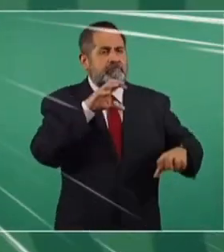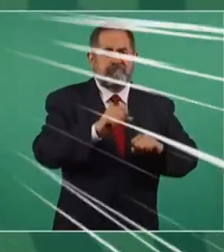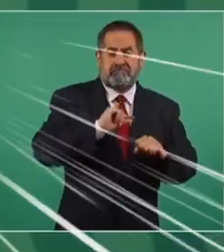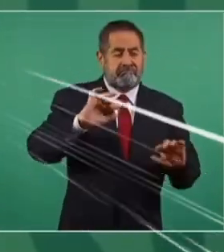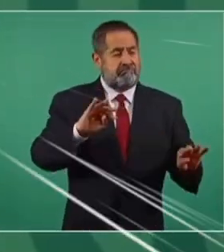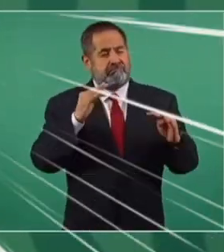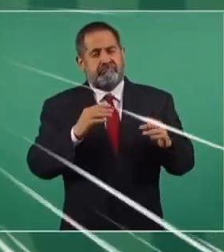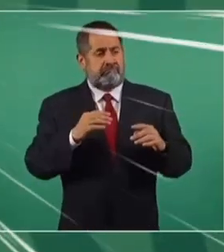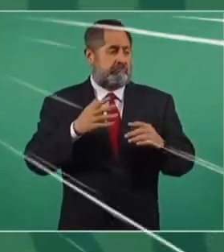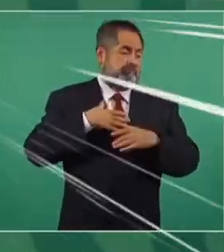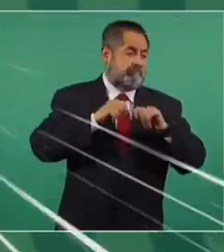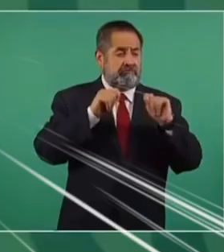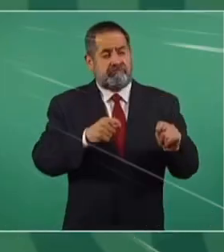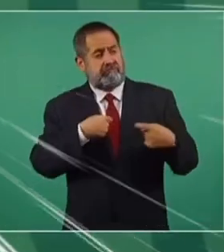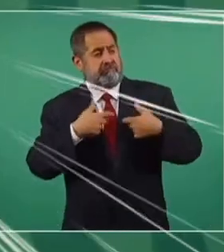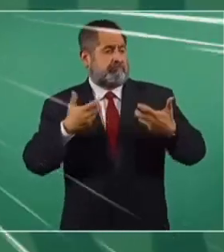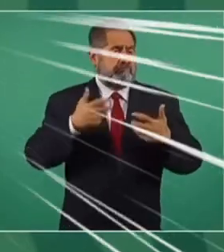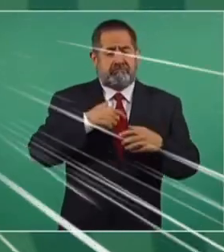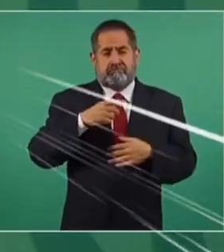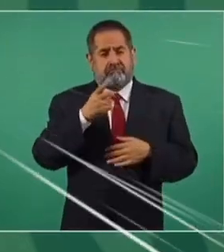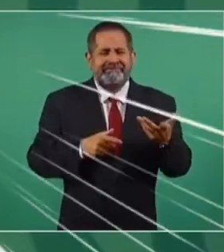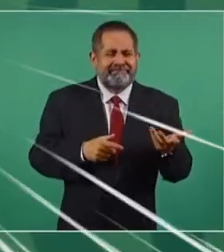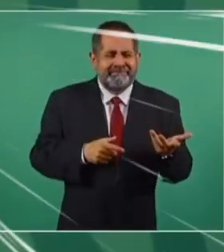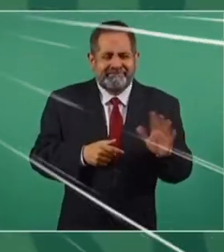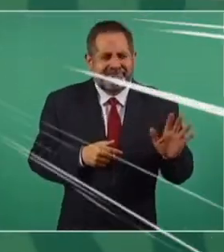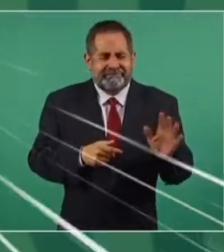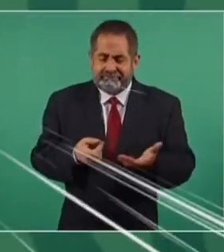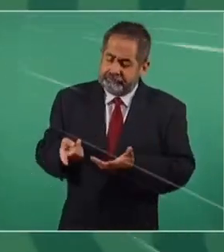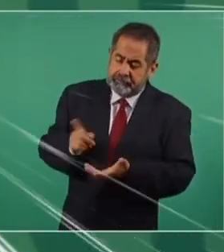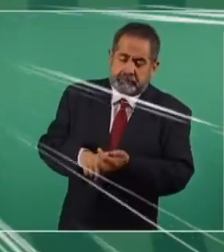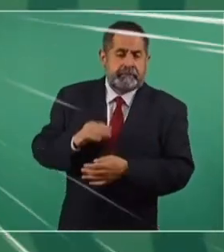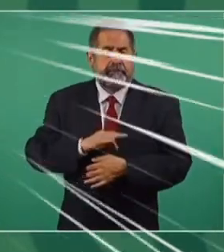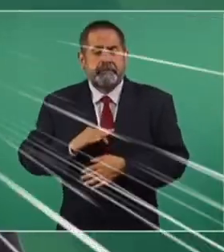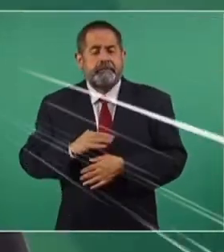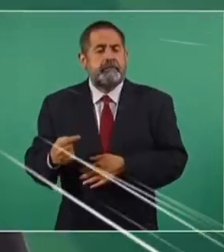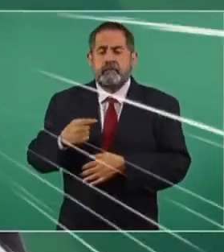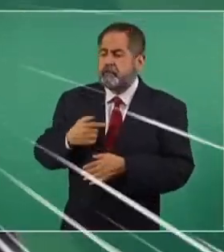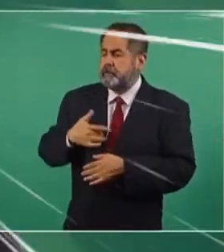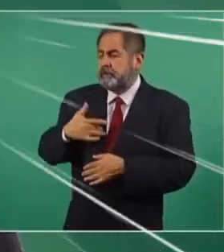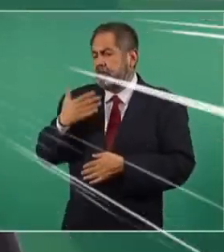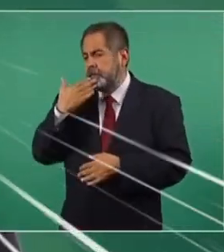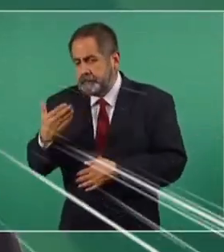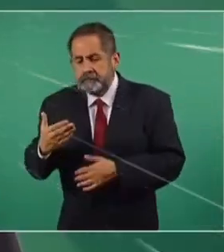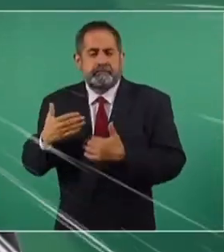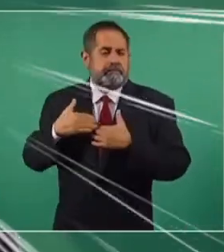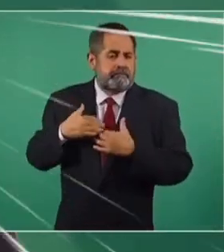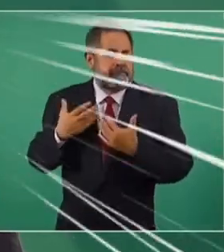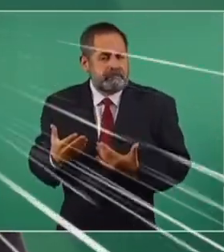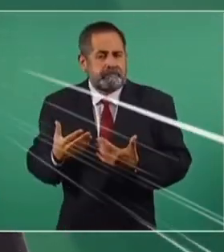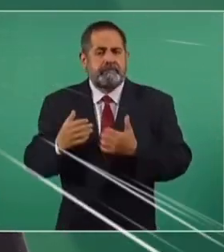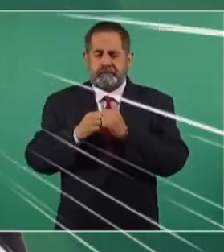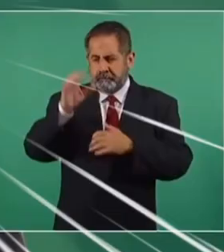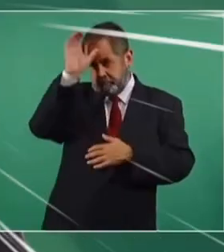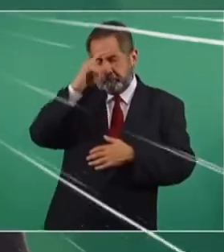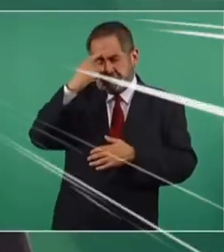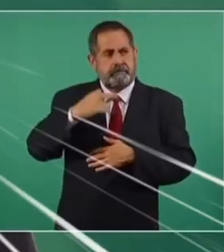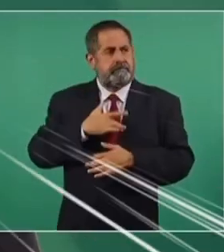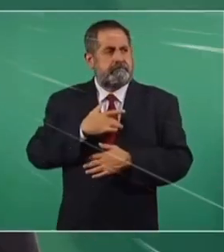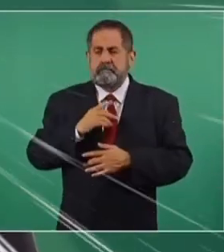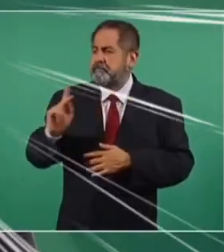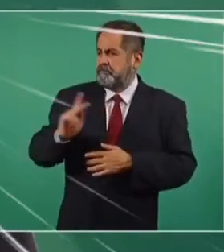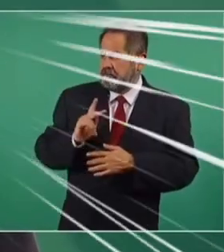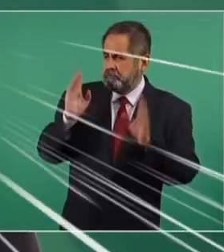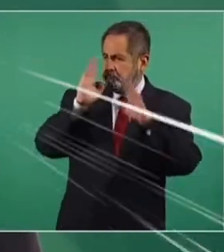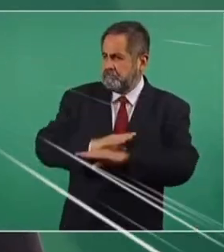fama, títulos, grados académicos. La verdadera felicidad es estar bien con uno mismo, estar bien con nuestra conciencia, estar bien con el